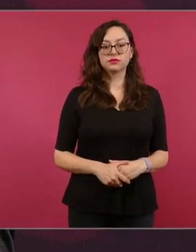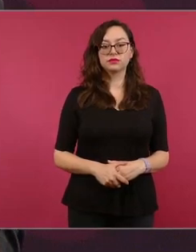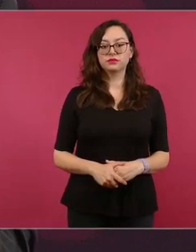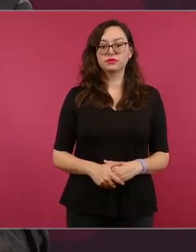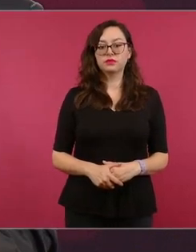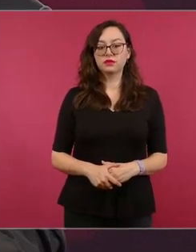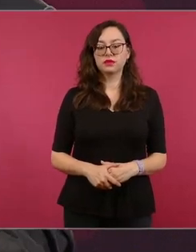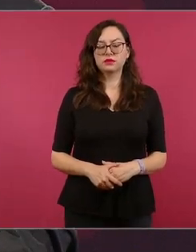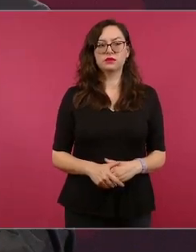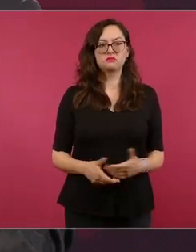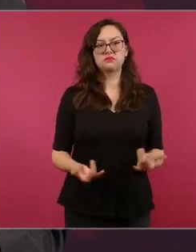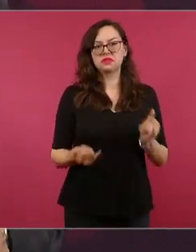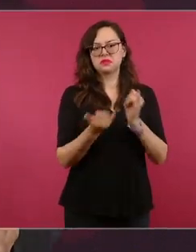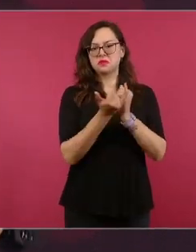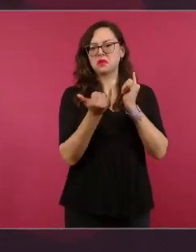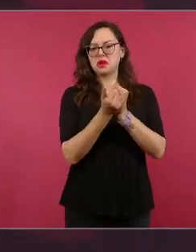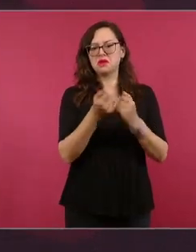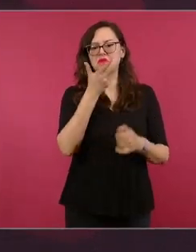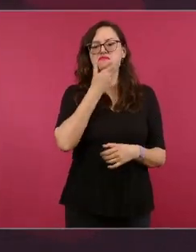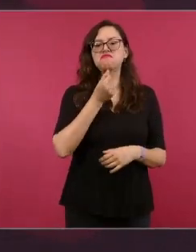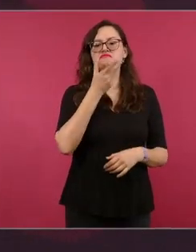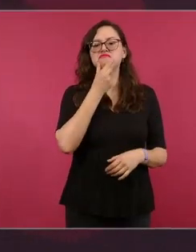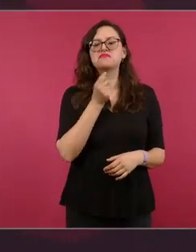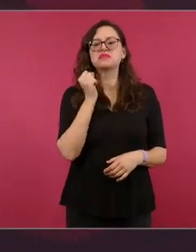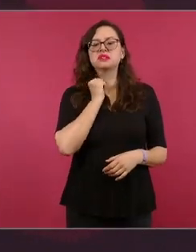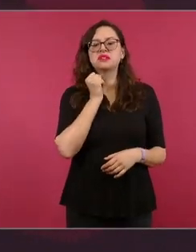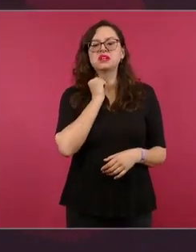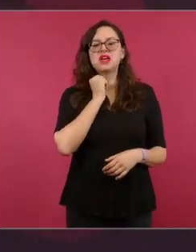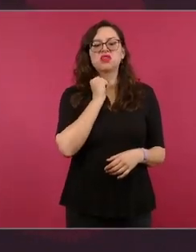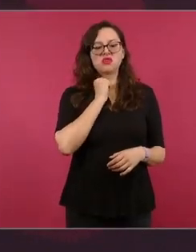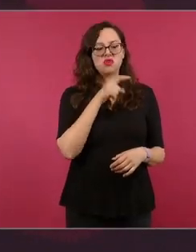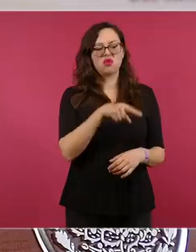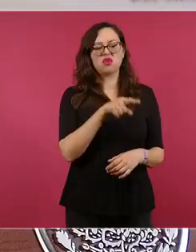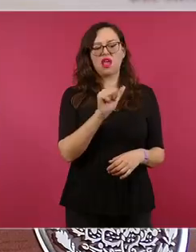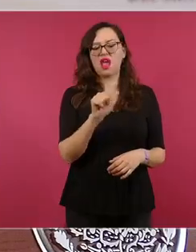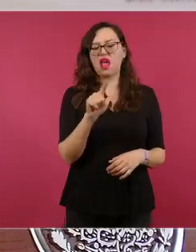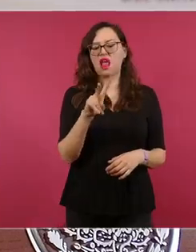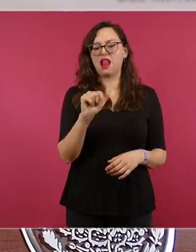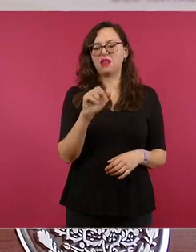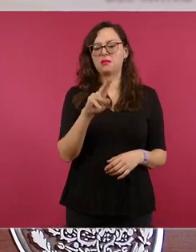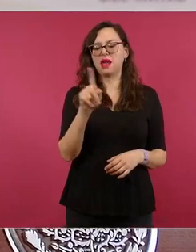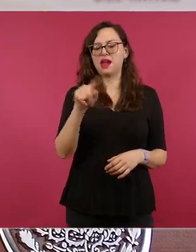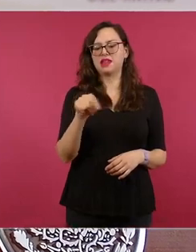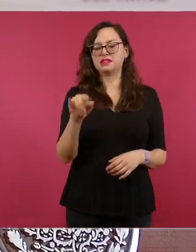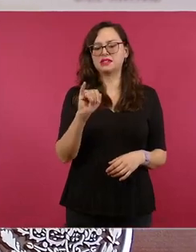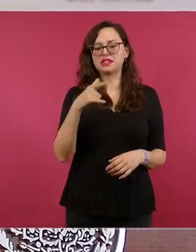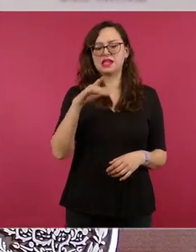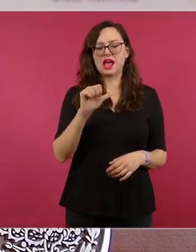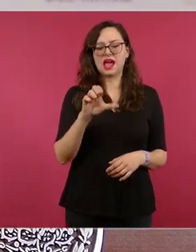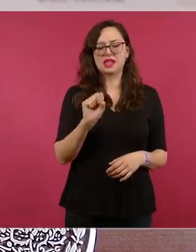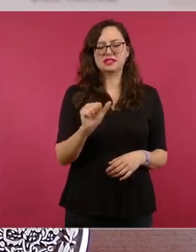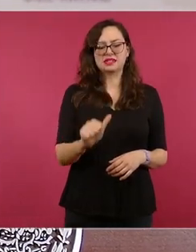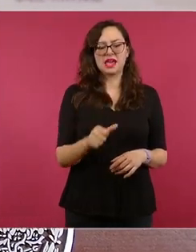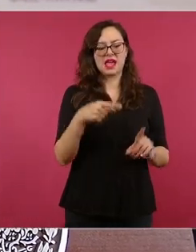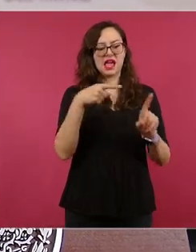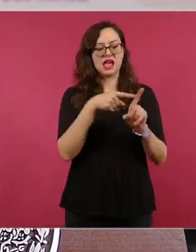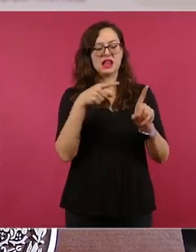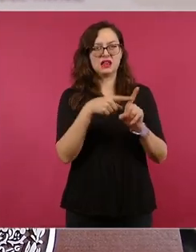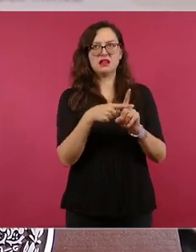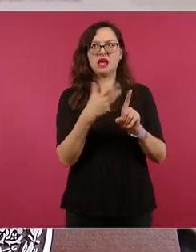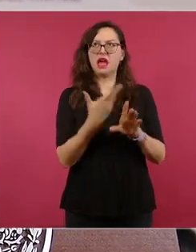ahora está ocupando un cargo, sí, Álvarez y Casa, que fue, creo que secretario,